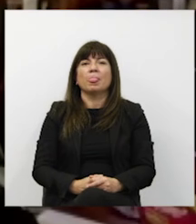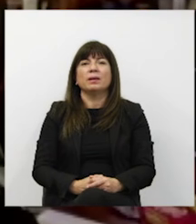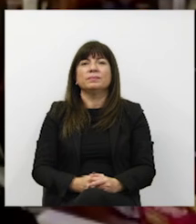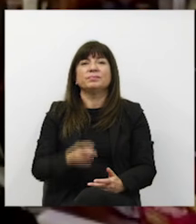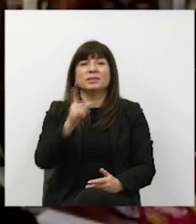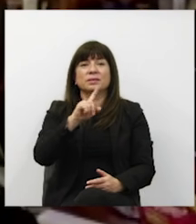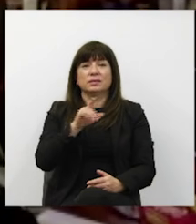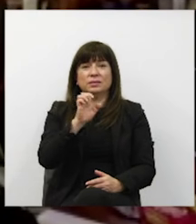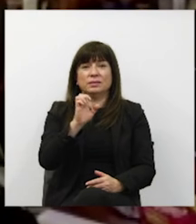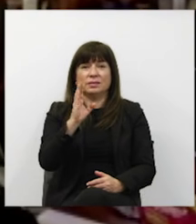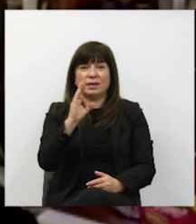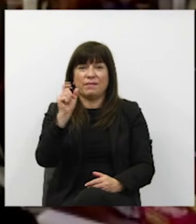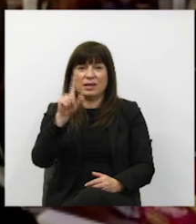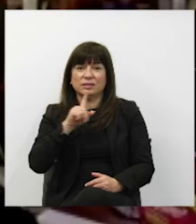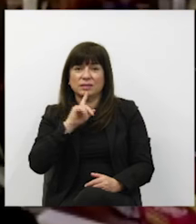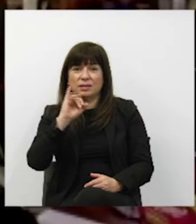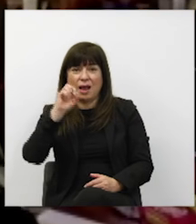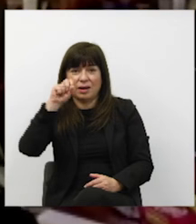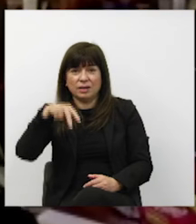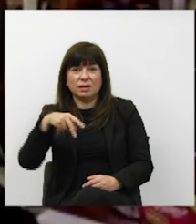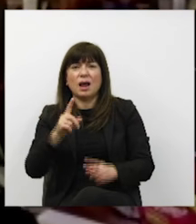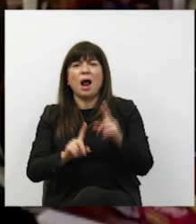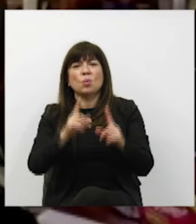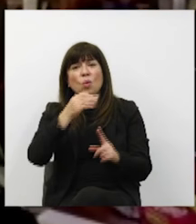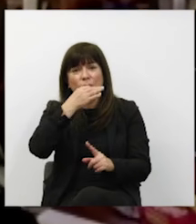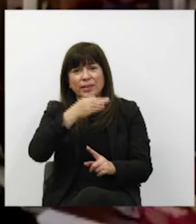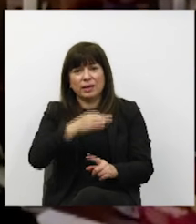Sebastián, ¿algún comentario? Sí,